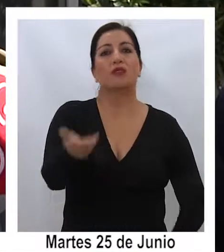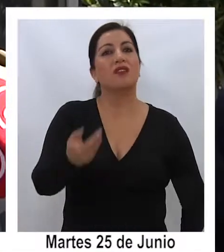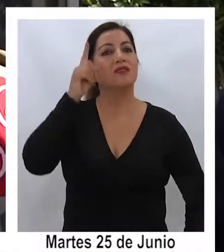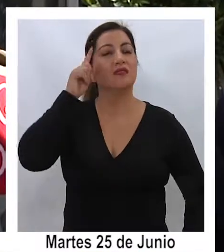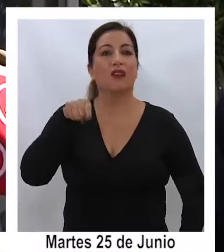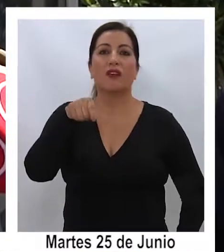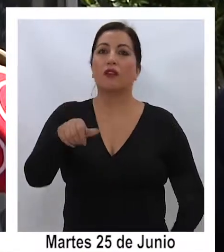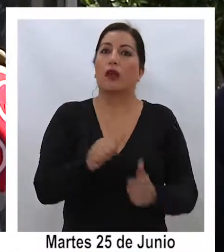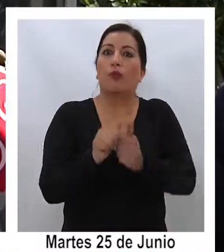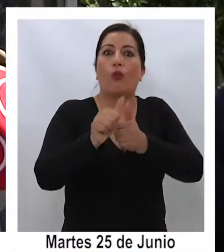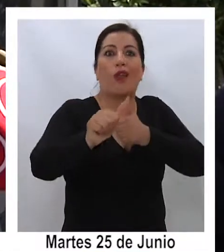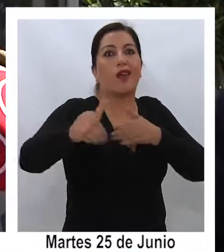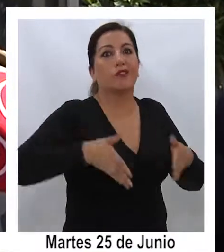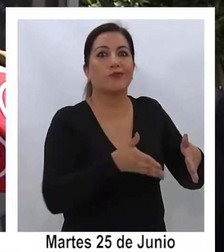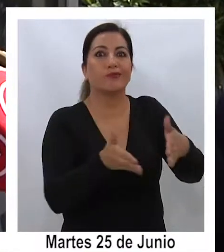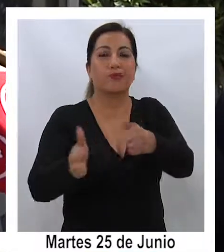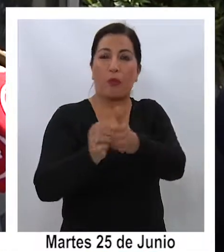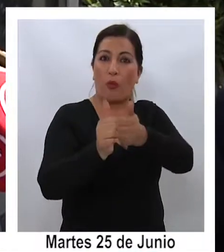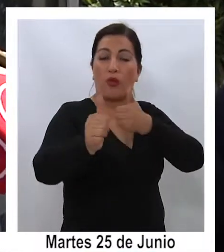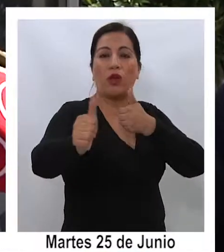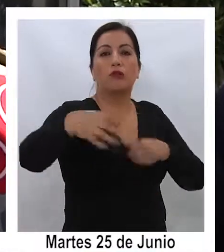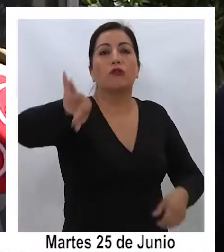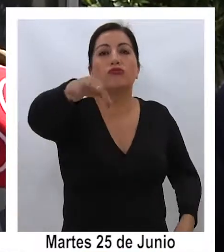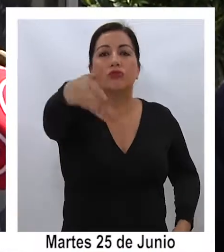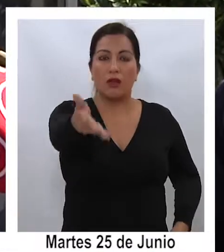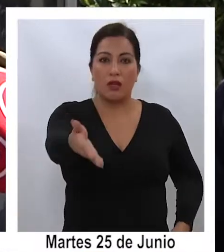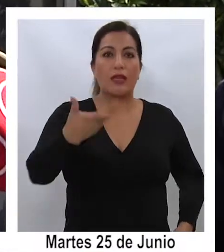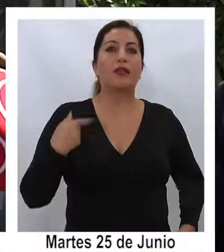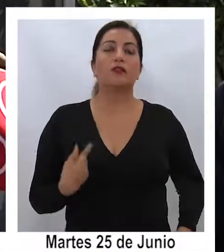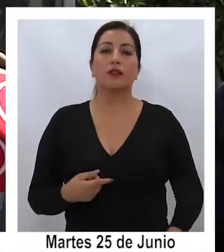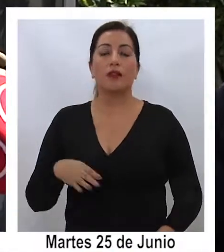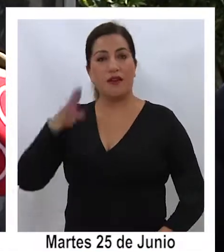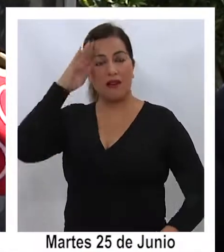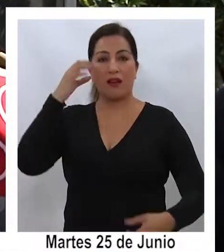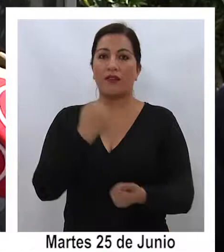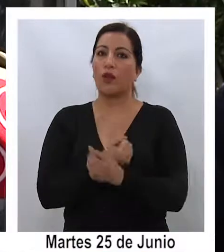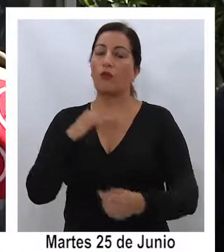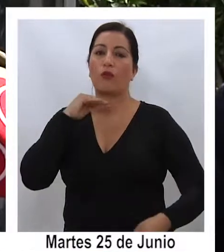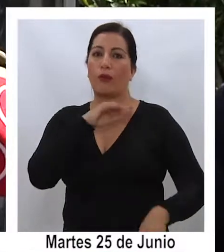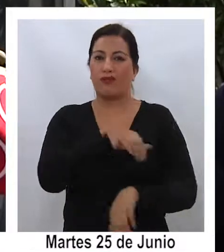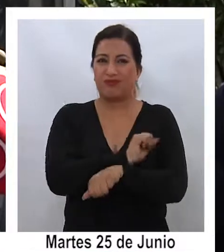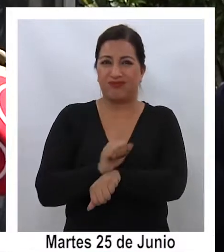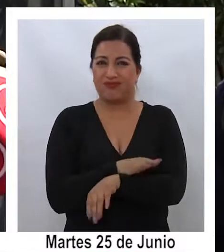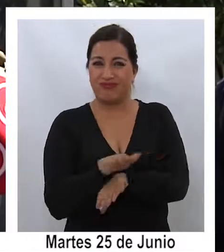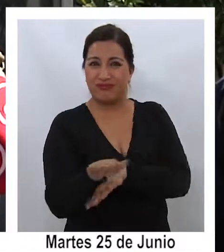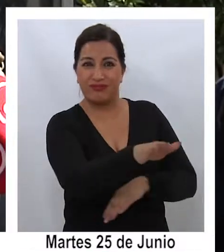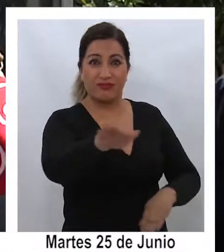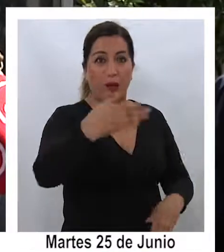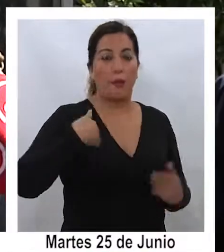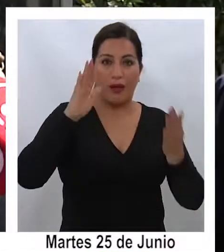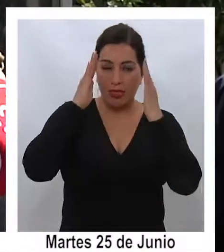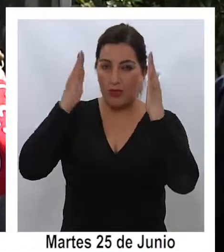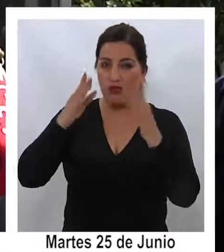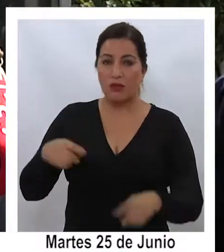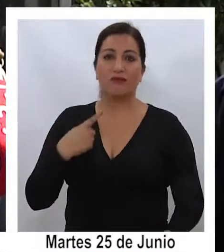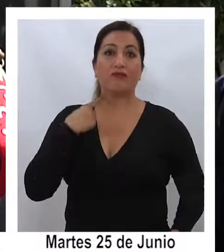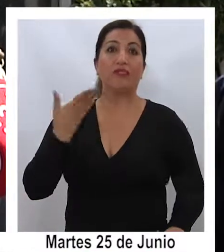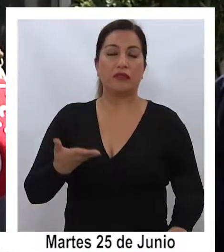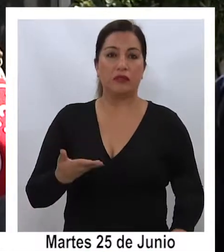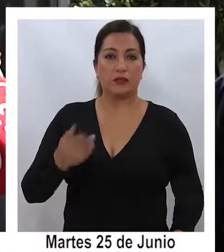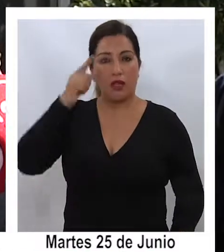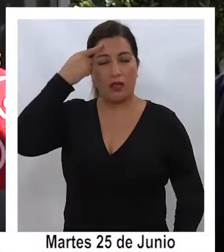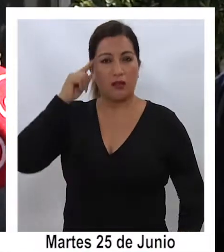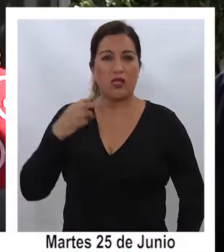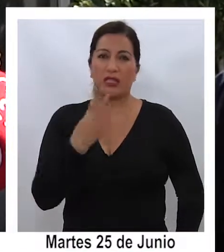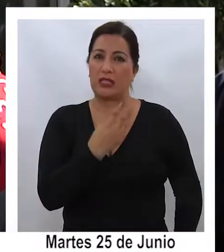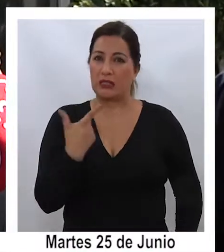que el sector es bastante alejado y bastante solitario, por parte de Carabineros pudo llegar rápidamente para poder atender a las víctimas, que en total